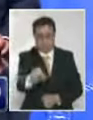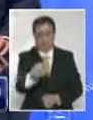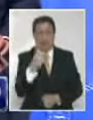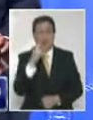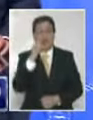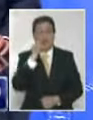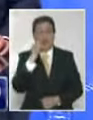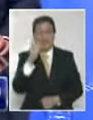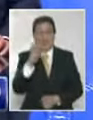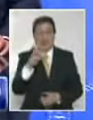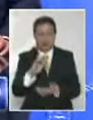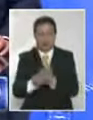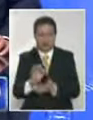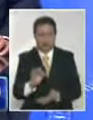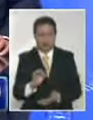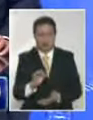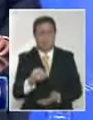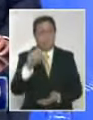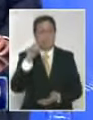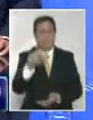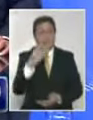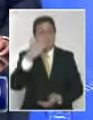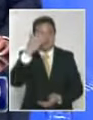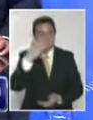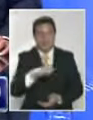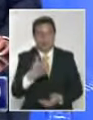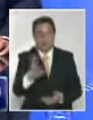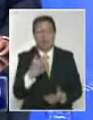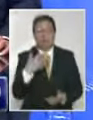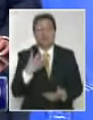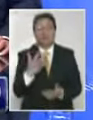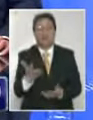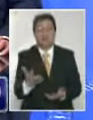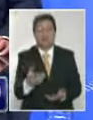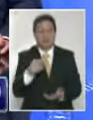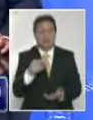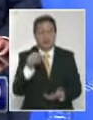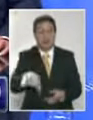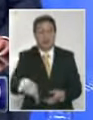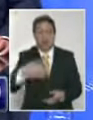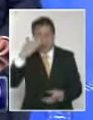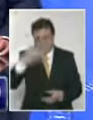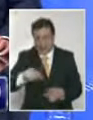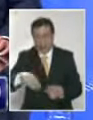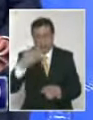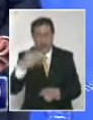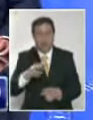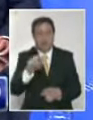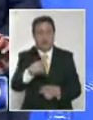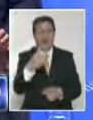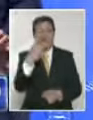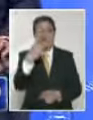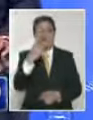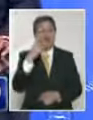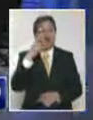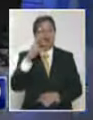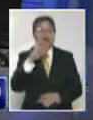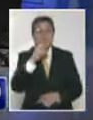Prefiero tener un país... No, el compañero... Sí, ¿tú sabes sí, por qué la tenía? De inflación. No, pero hoy día se sabe. Pero el boicot,